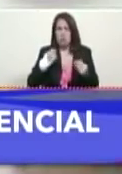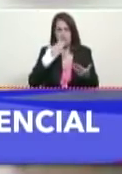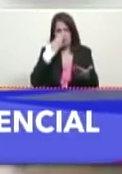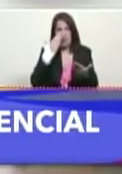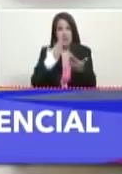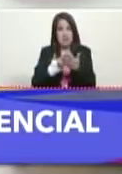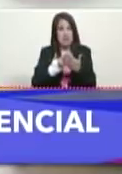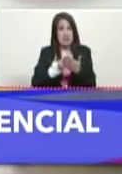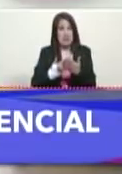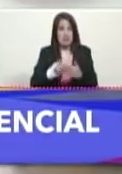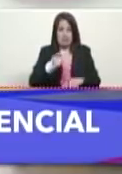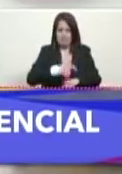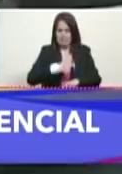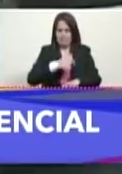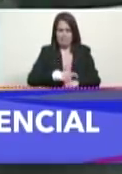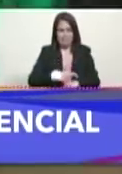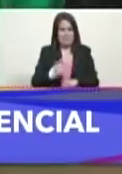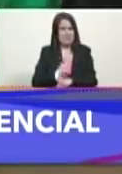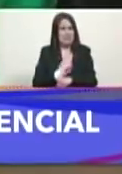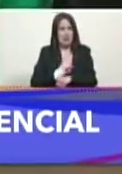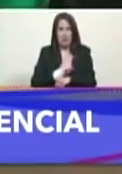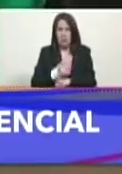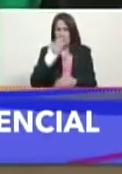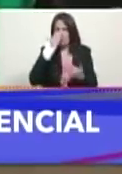cada hora, cada segundo.